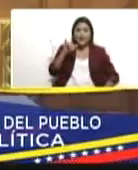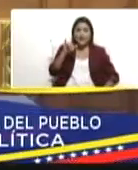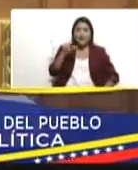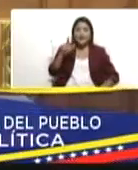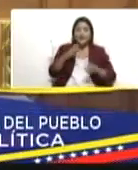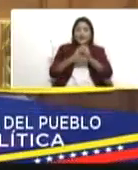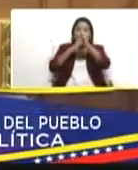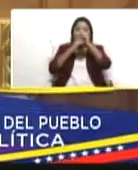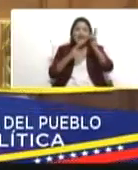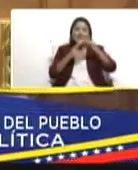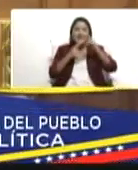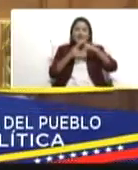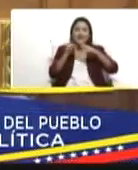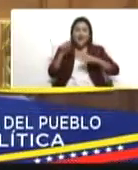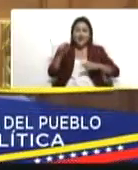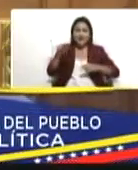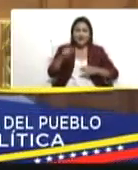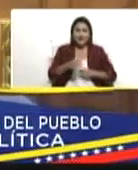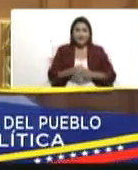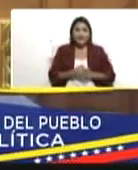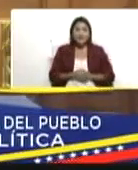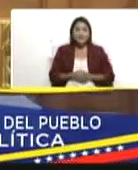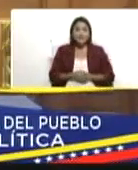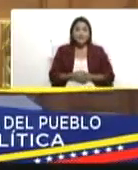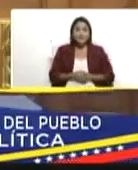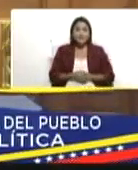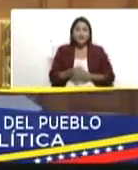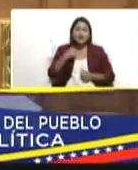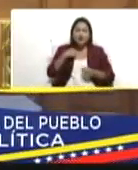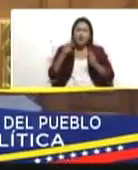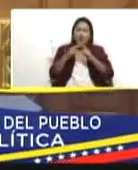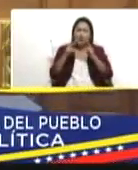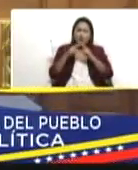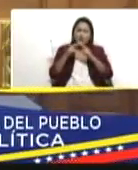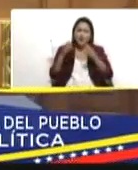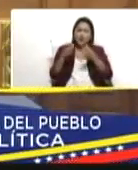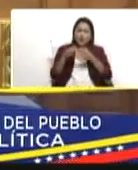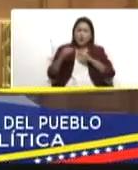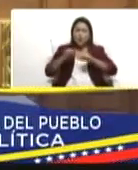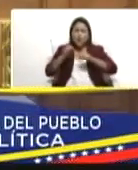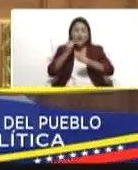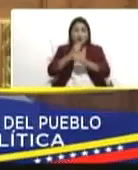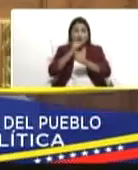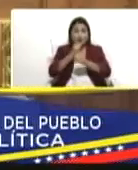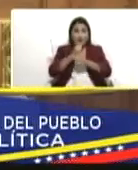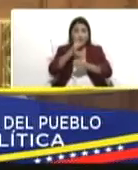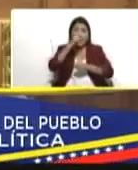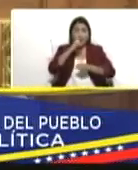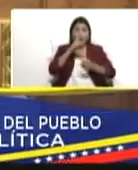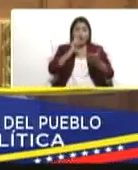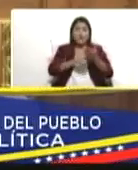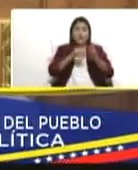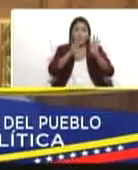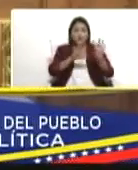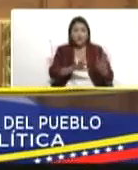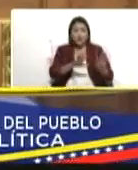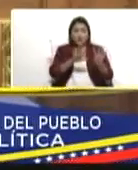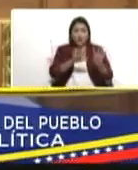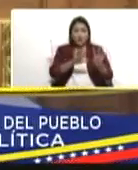tachirense del tachira profunda que lo conocí en el movimiento obrero en el año 97